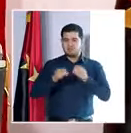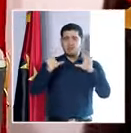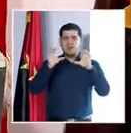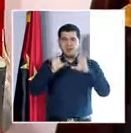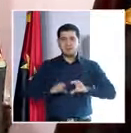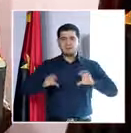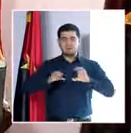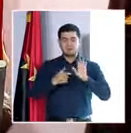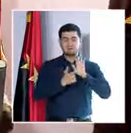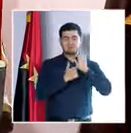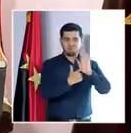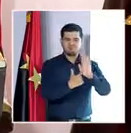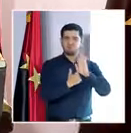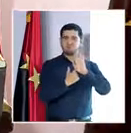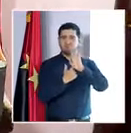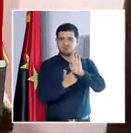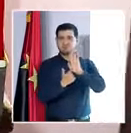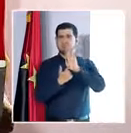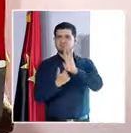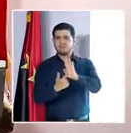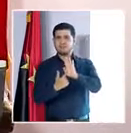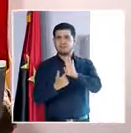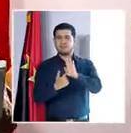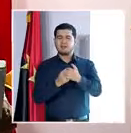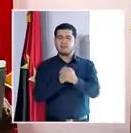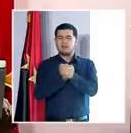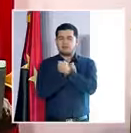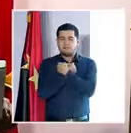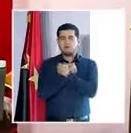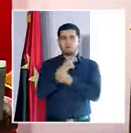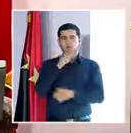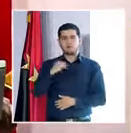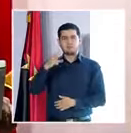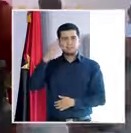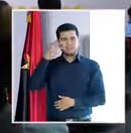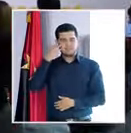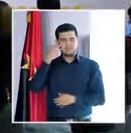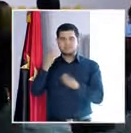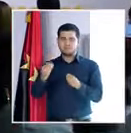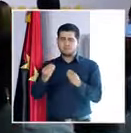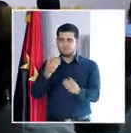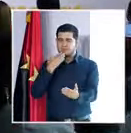se demuestra el trabajo y el cariño por esta tierra. Muchas gracias.